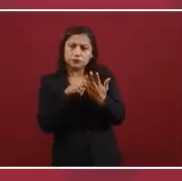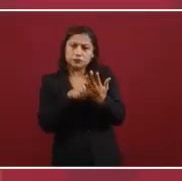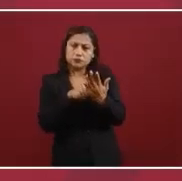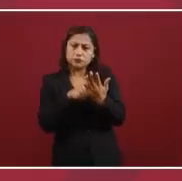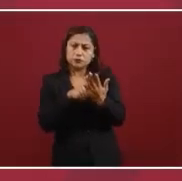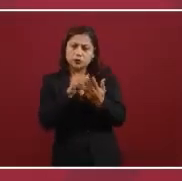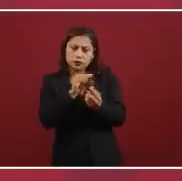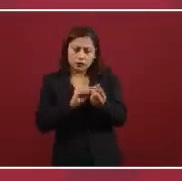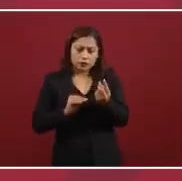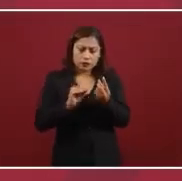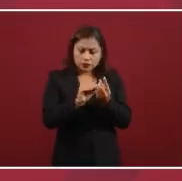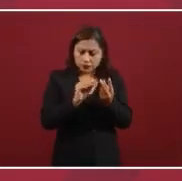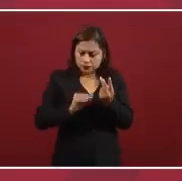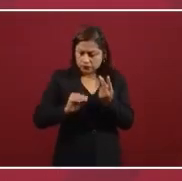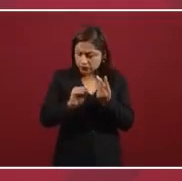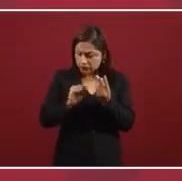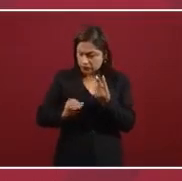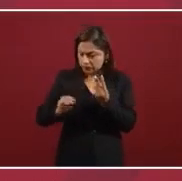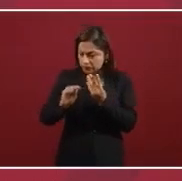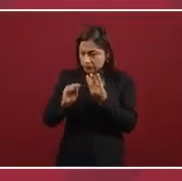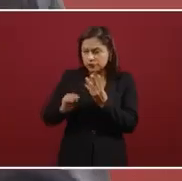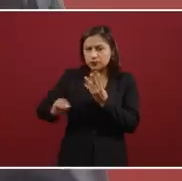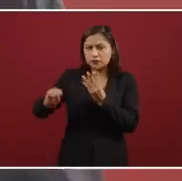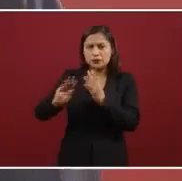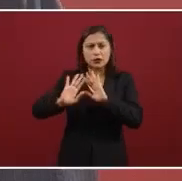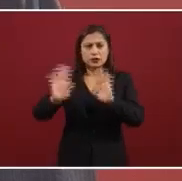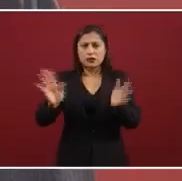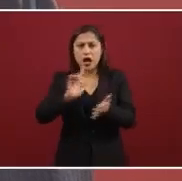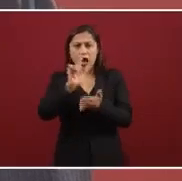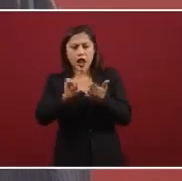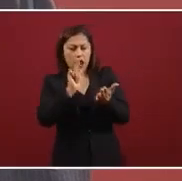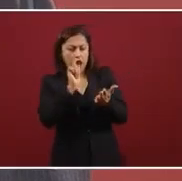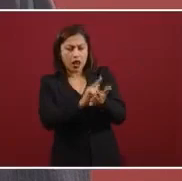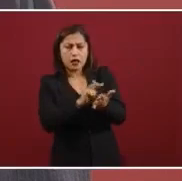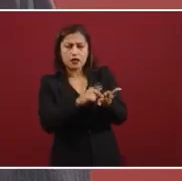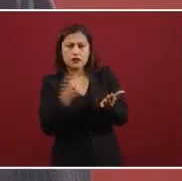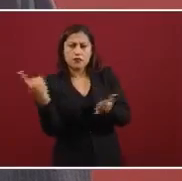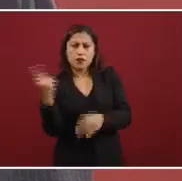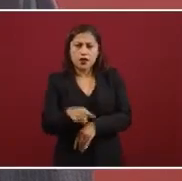de transferencia de recursos que está establecida por ley